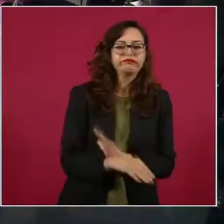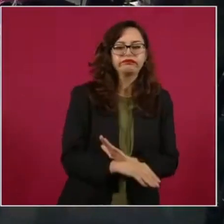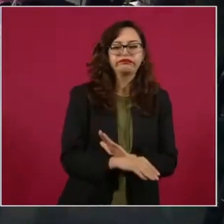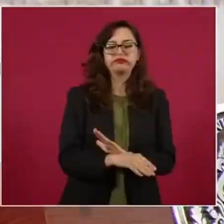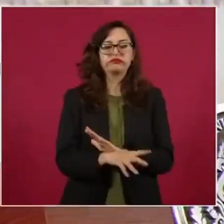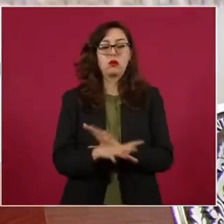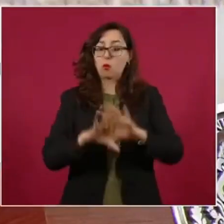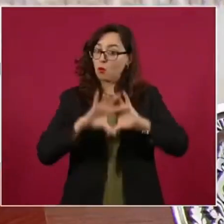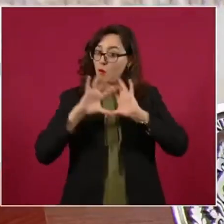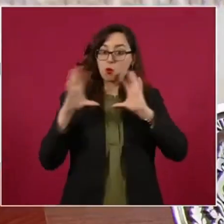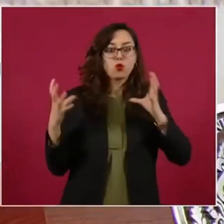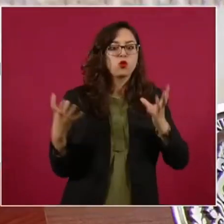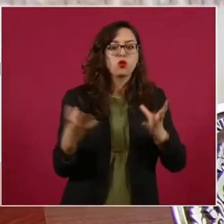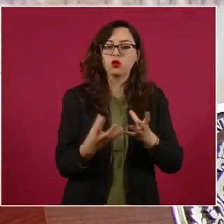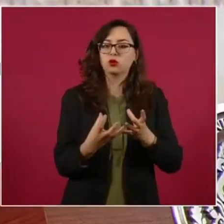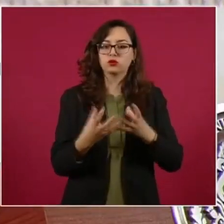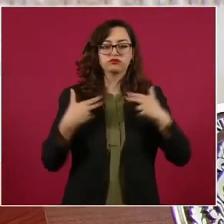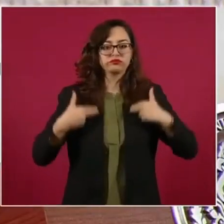gente.